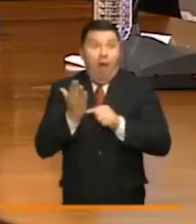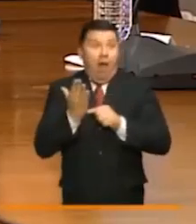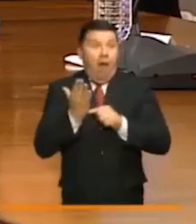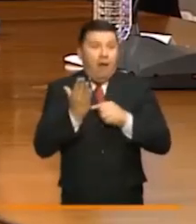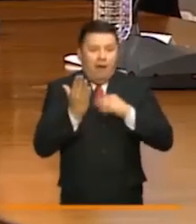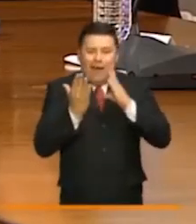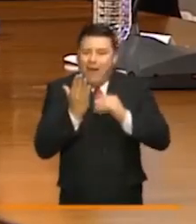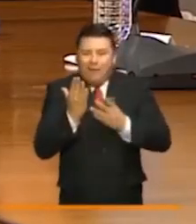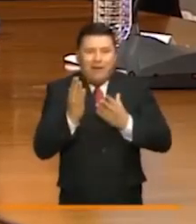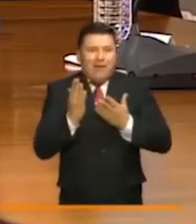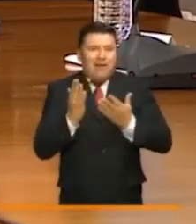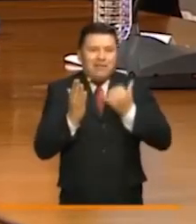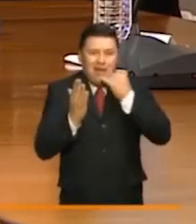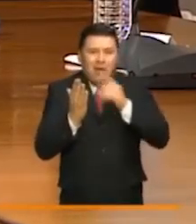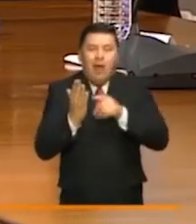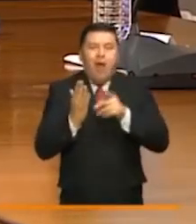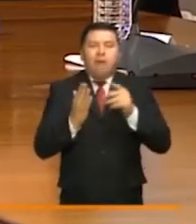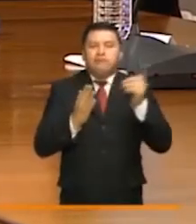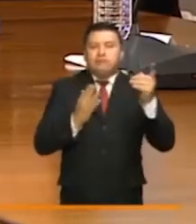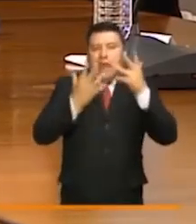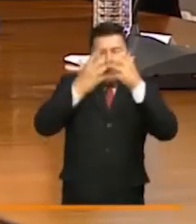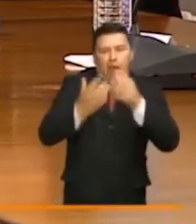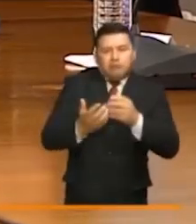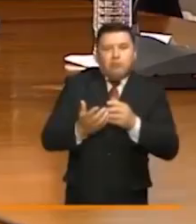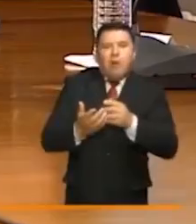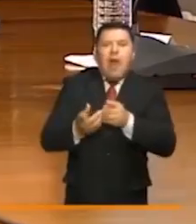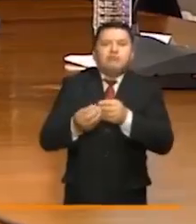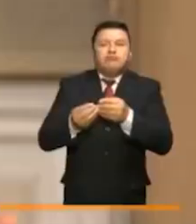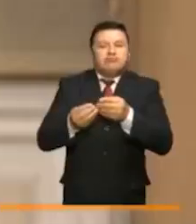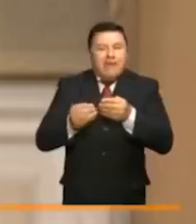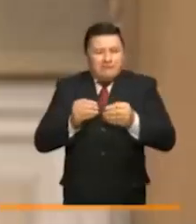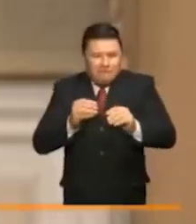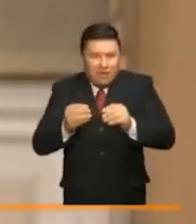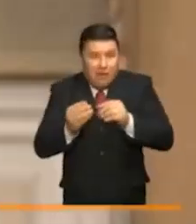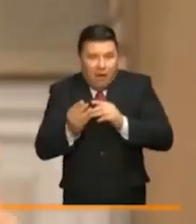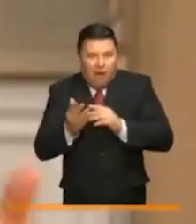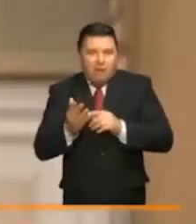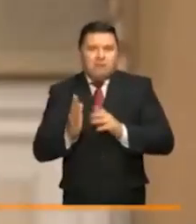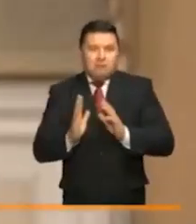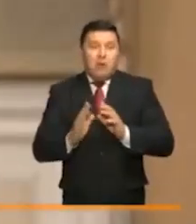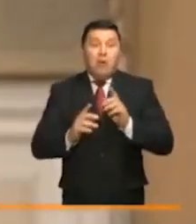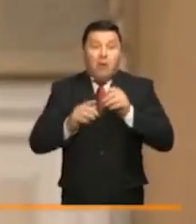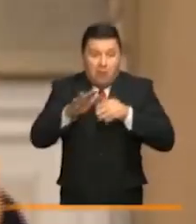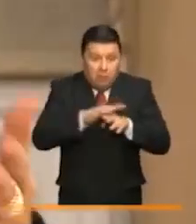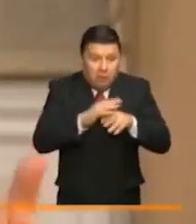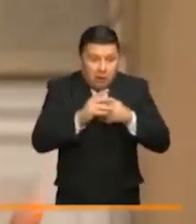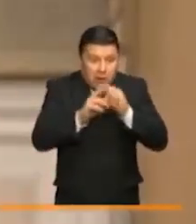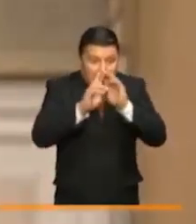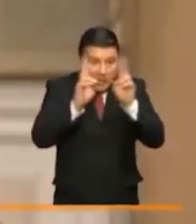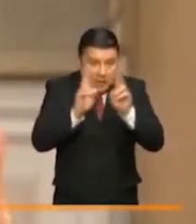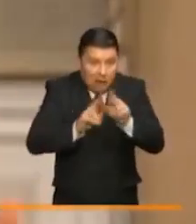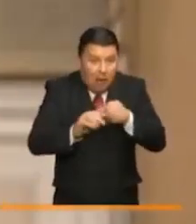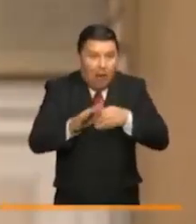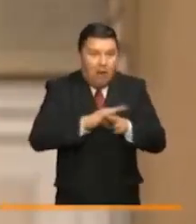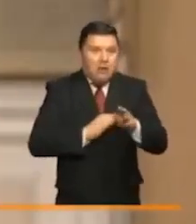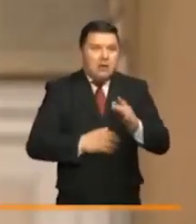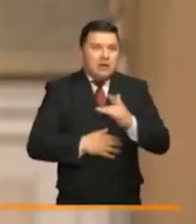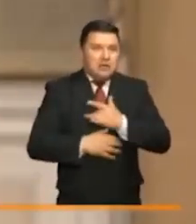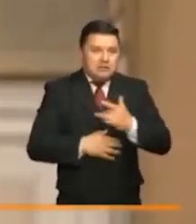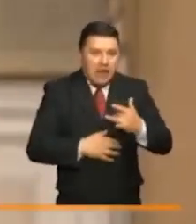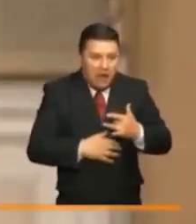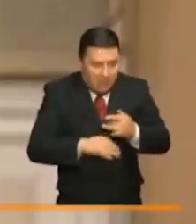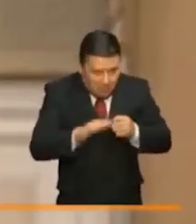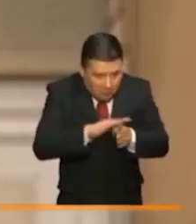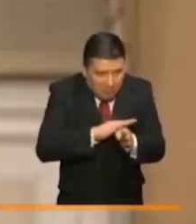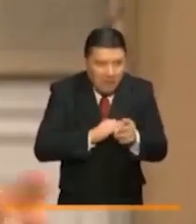garantizados para esos casos. De forma tal que usted va a poder acceder a algunas páginas de Internet de salud, de educación,